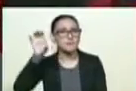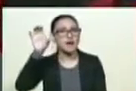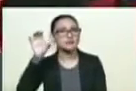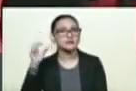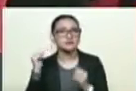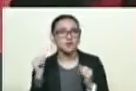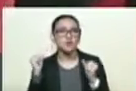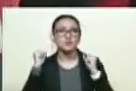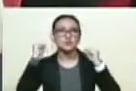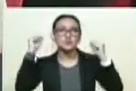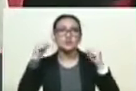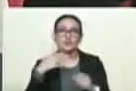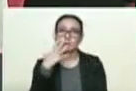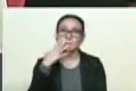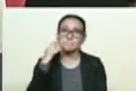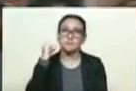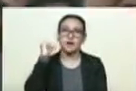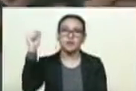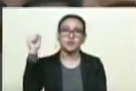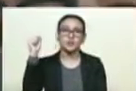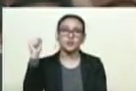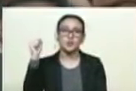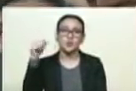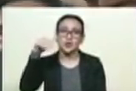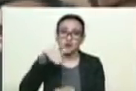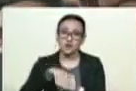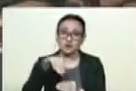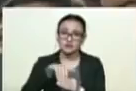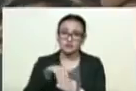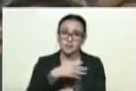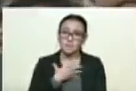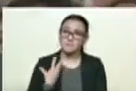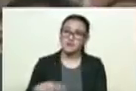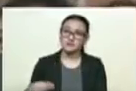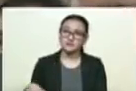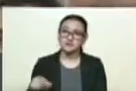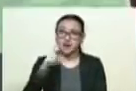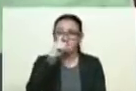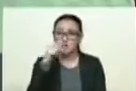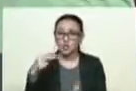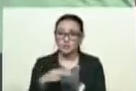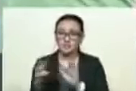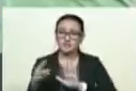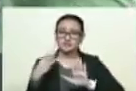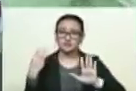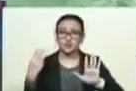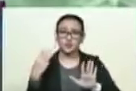triunfo de Nicolás Maduro en las elecciones presidenciales del año 2018.